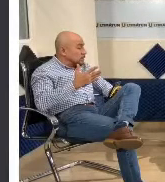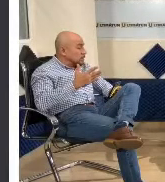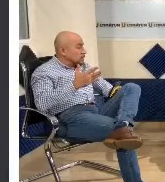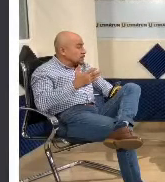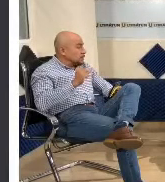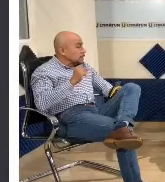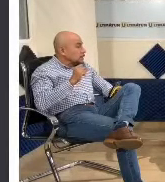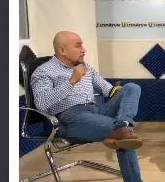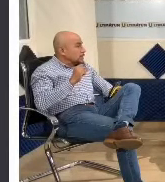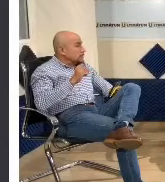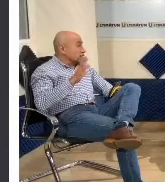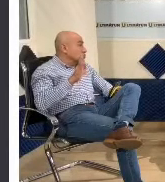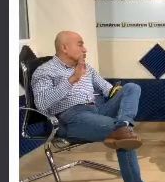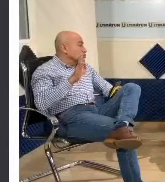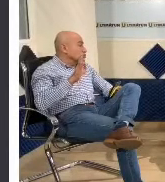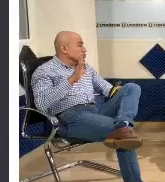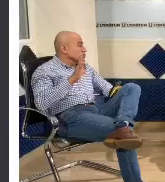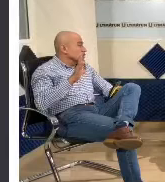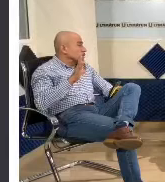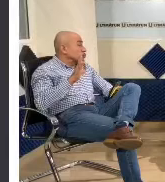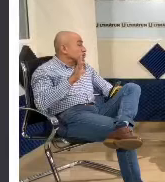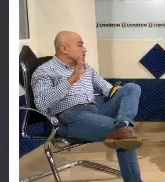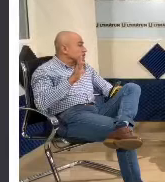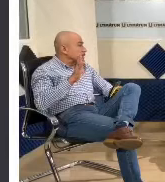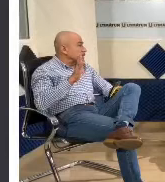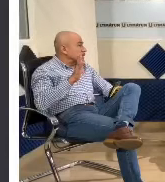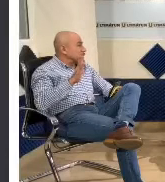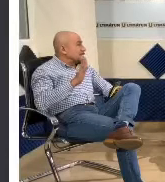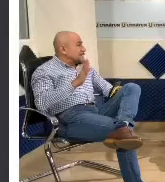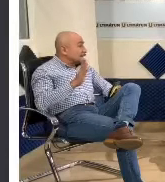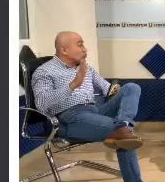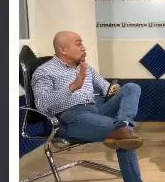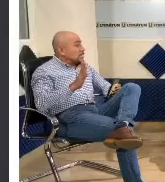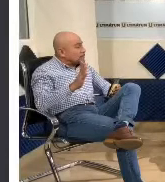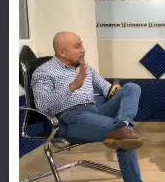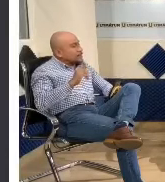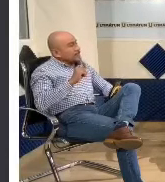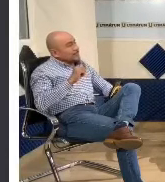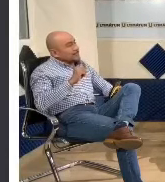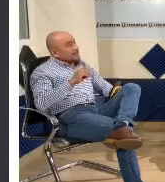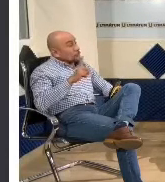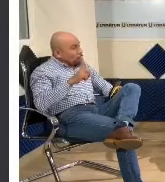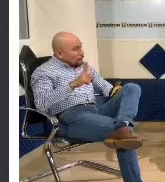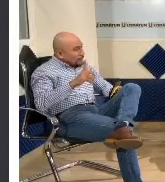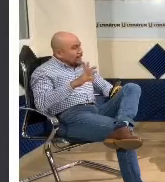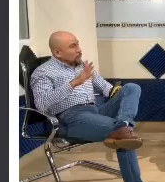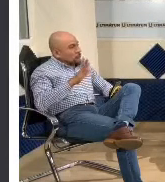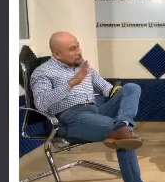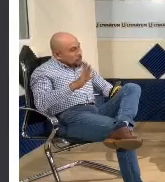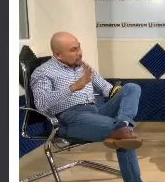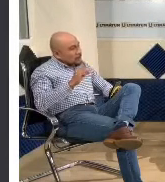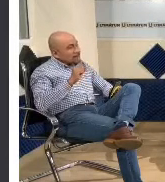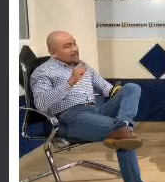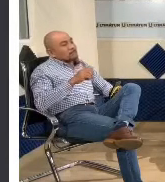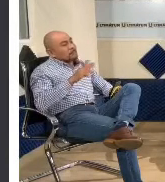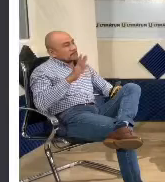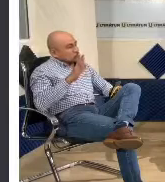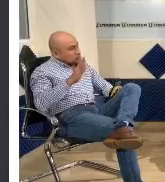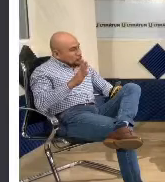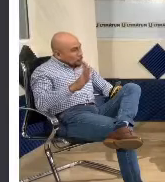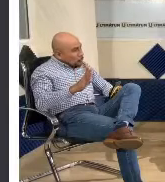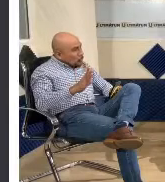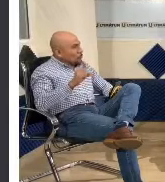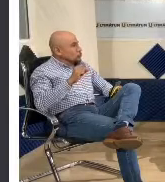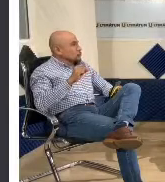analizarlo y ver los temas que conllevan estar confinado en su casa, más